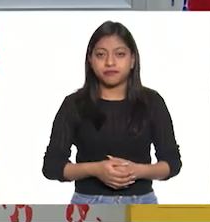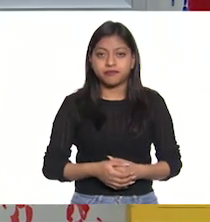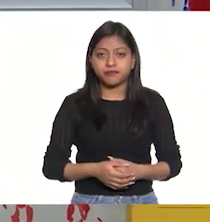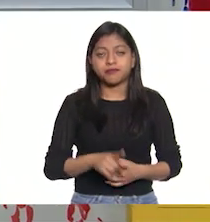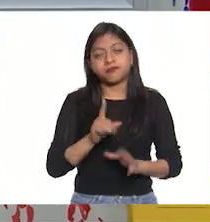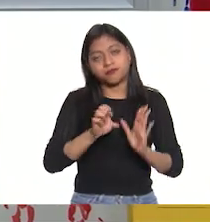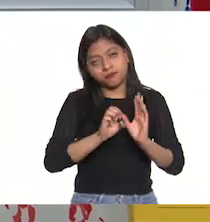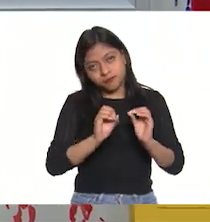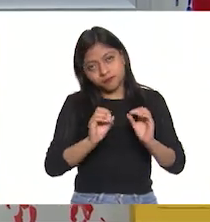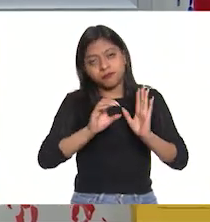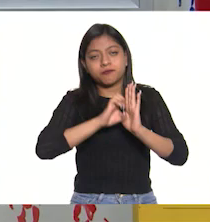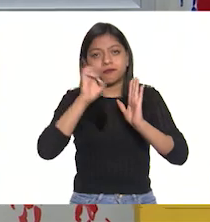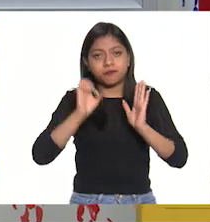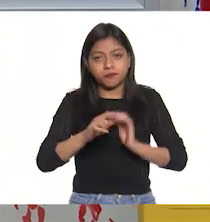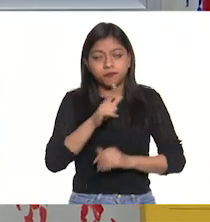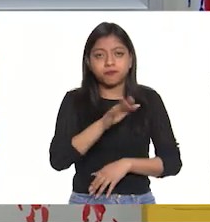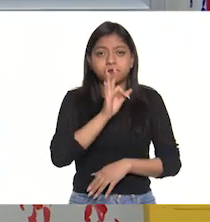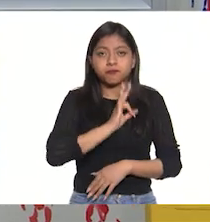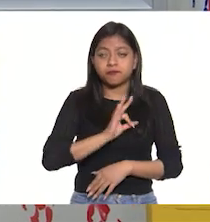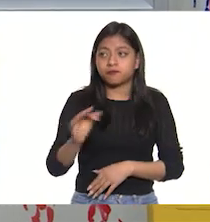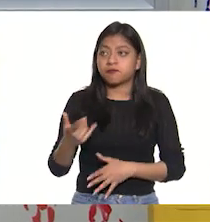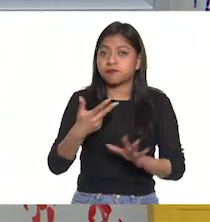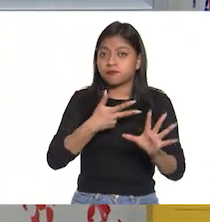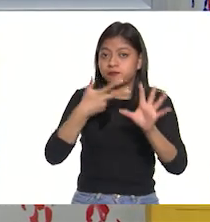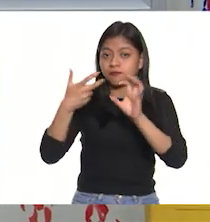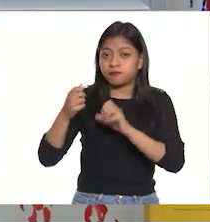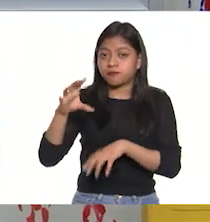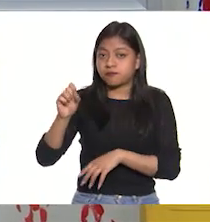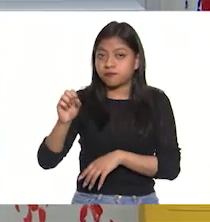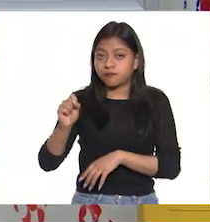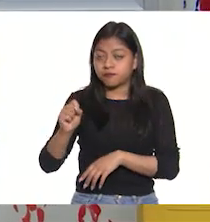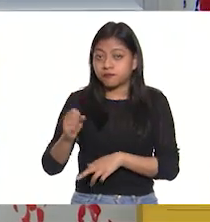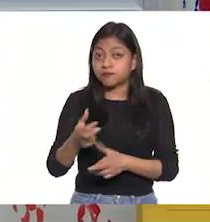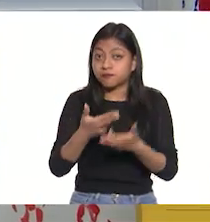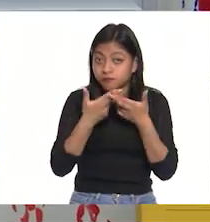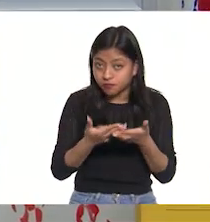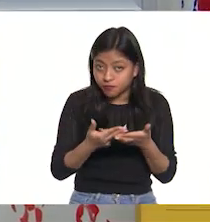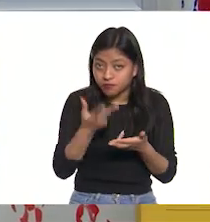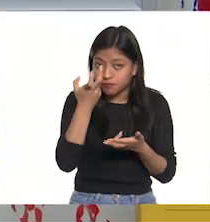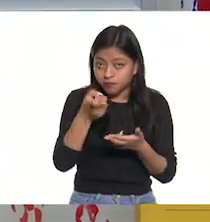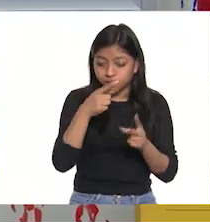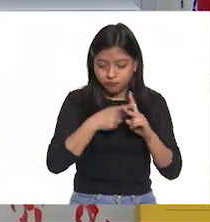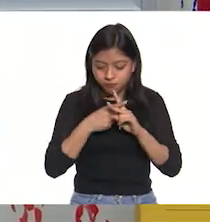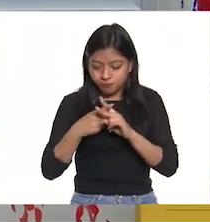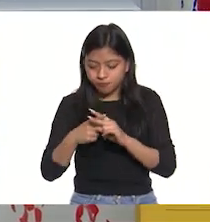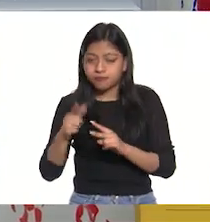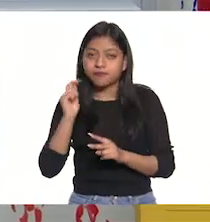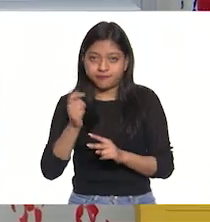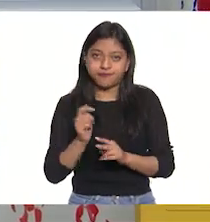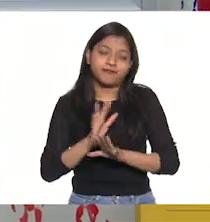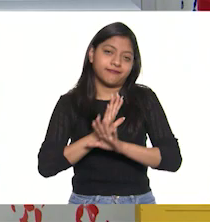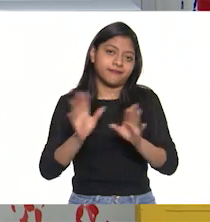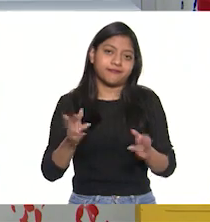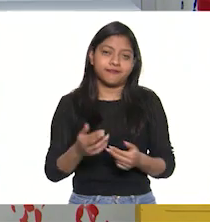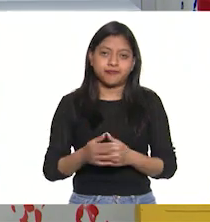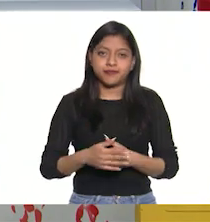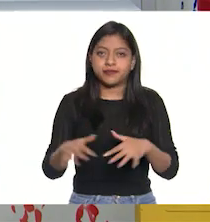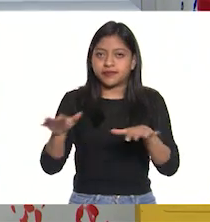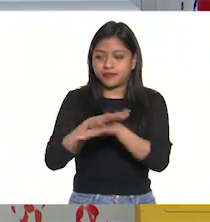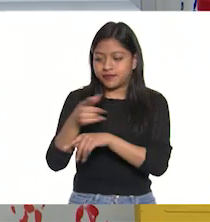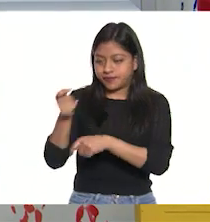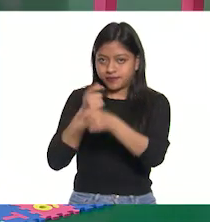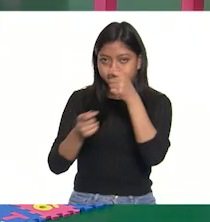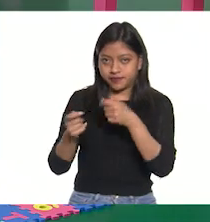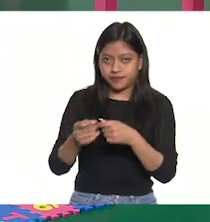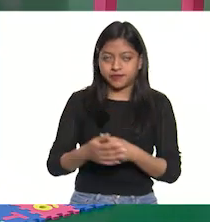ya pagaste los 860 y el resto que te queda es lo que te va a sobrar de los 1,000 pesos. ¿Cuánto te está quedando,